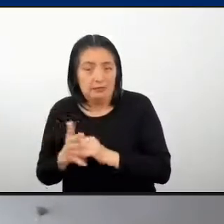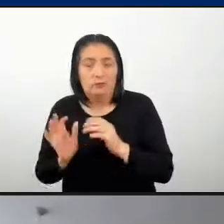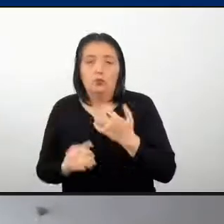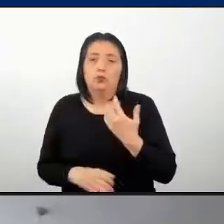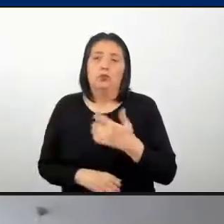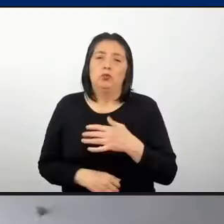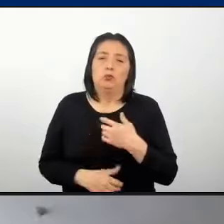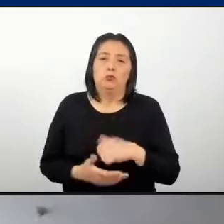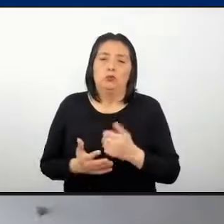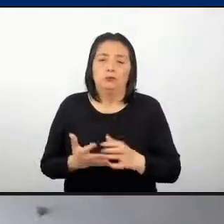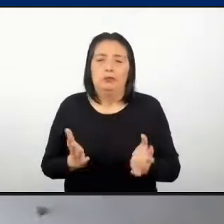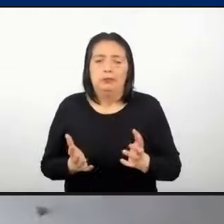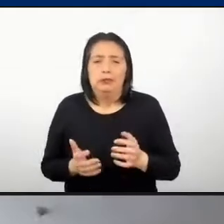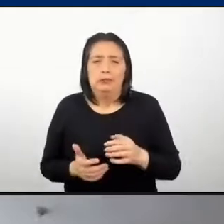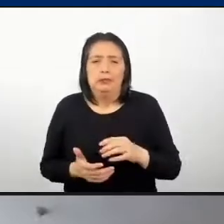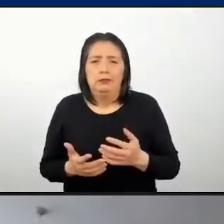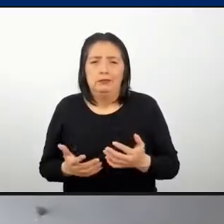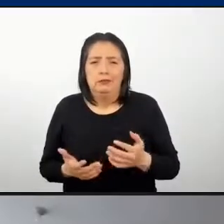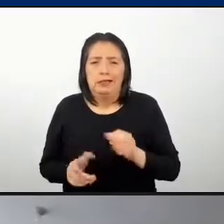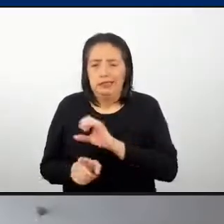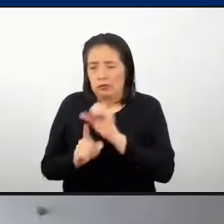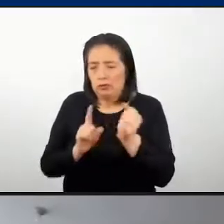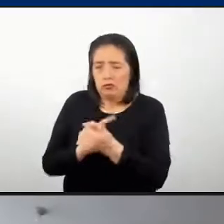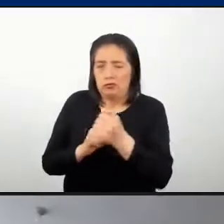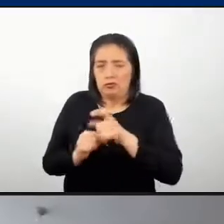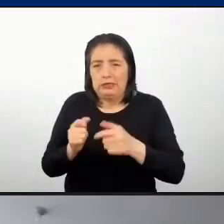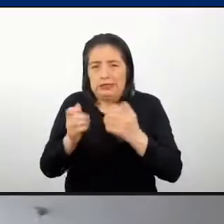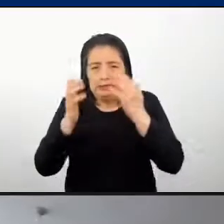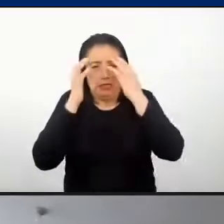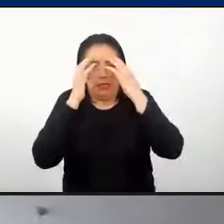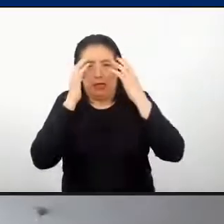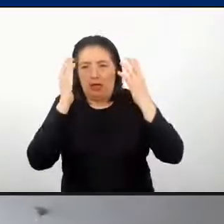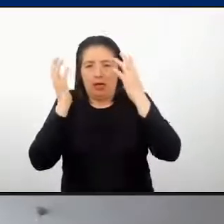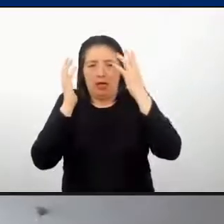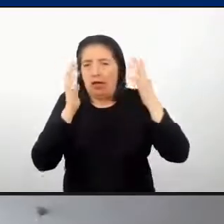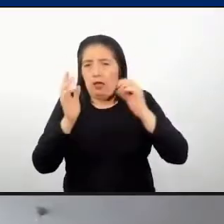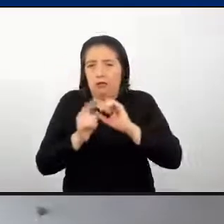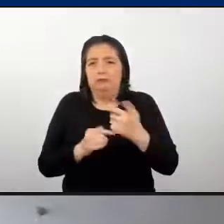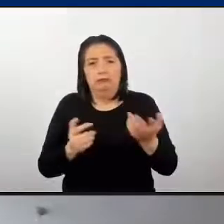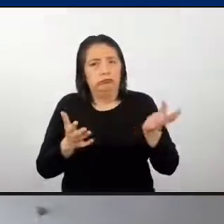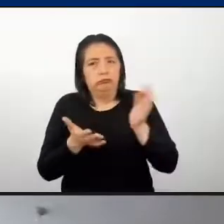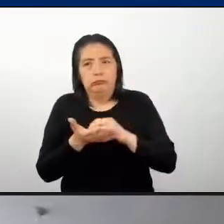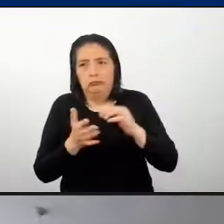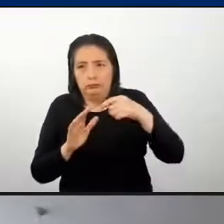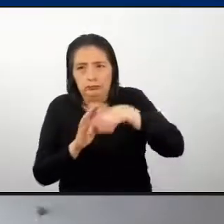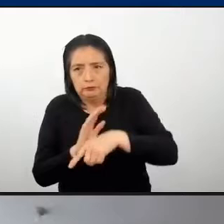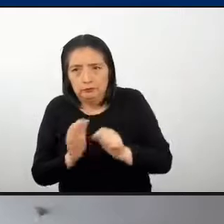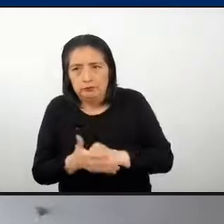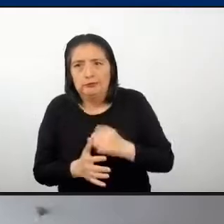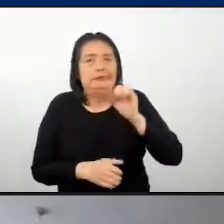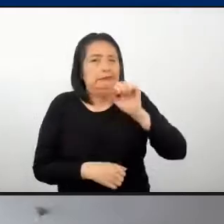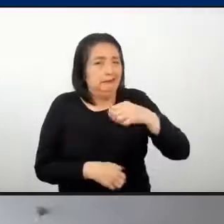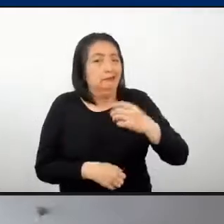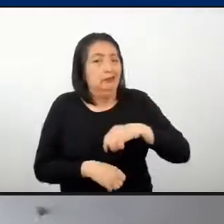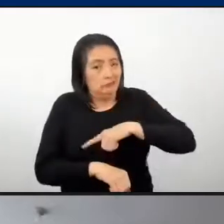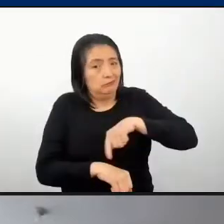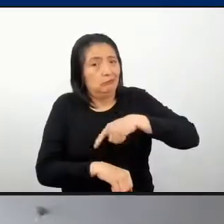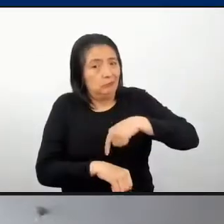generado un trauma social colectivo muy grave, que efectivamente va a tardar mucho